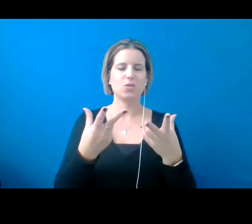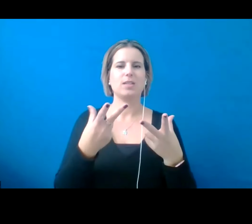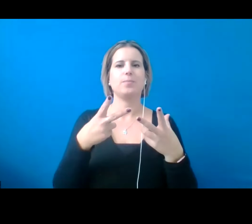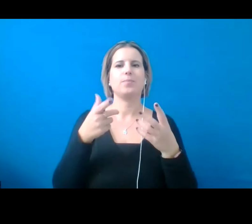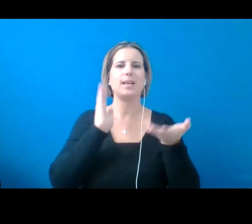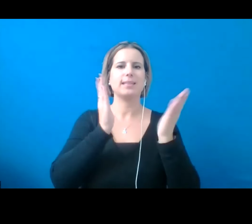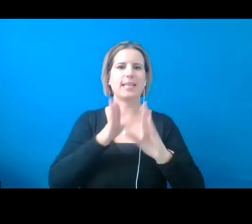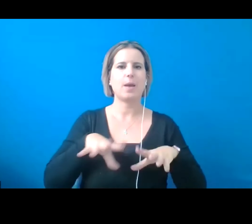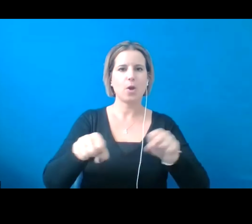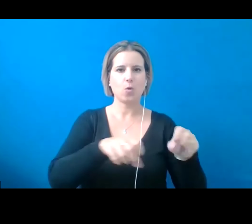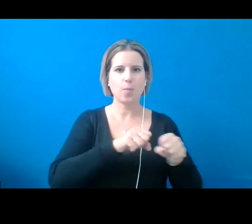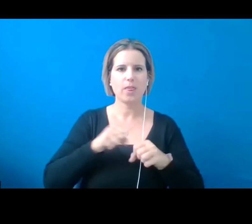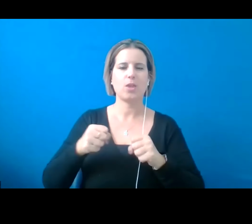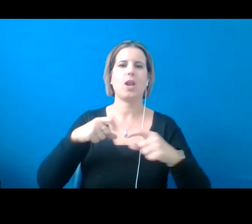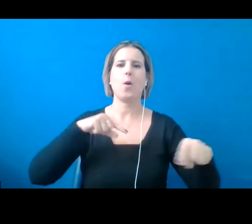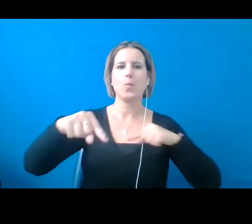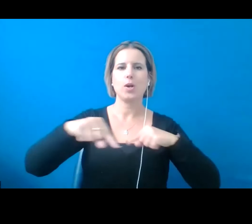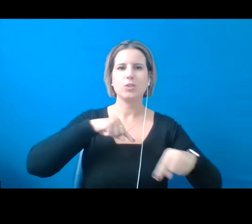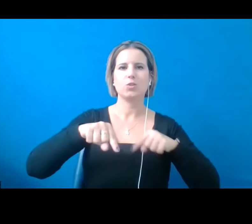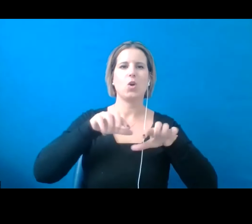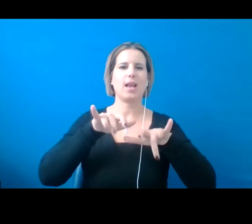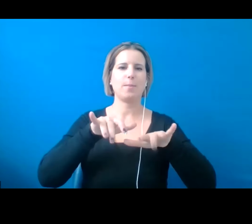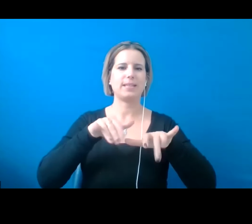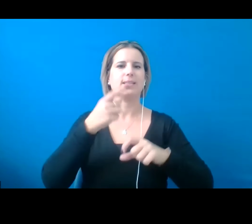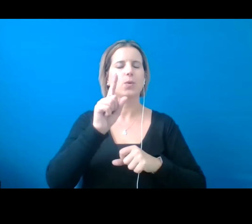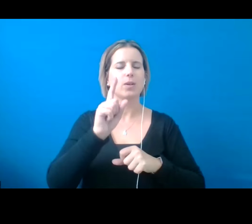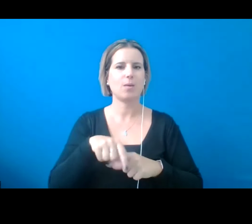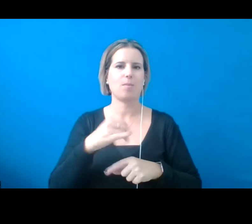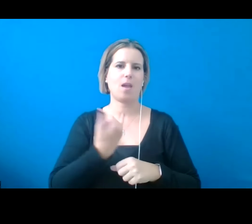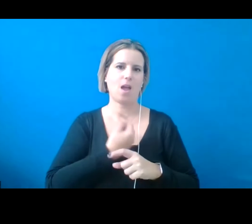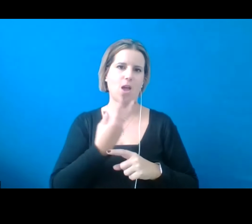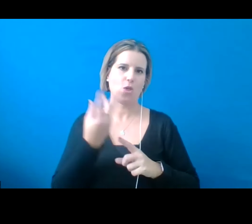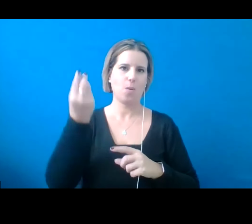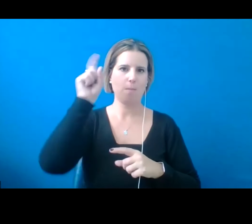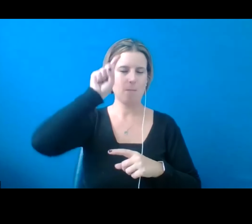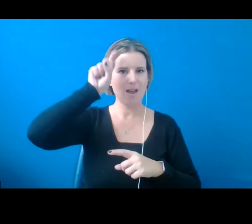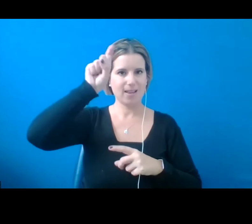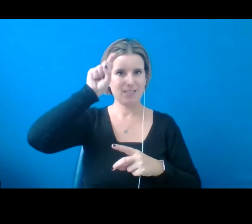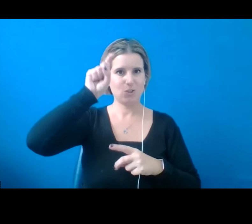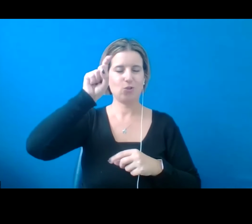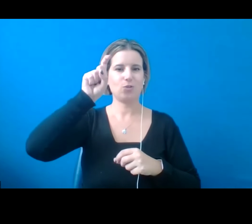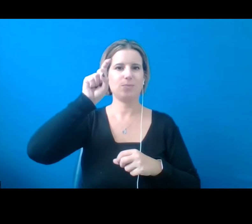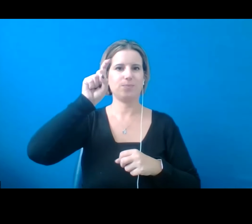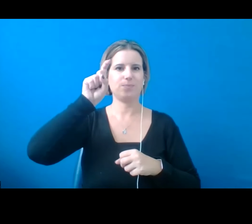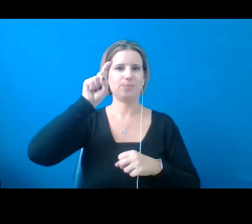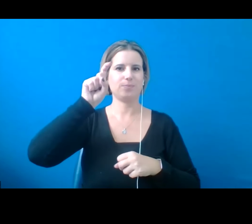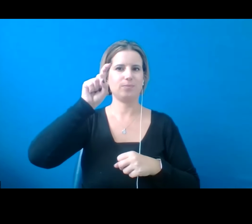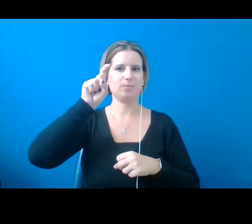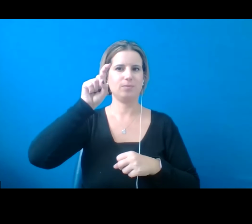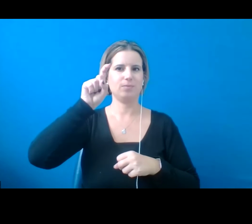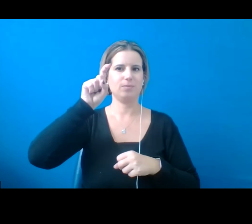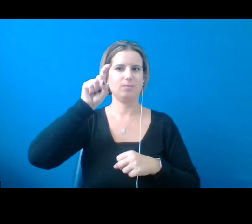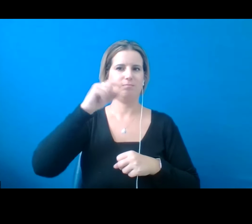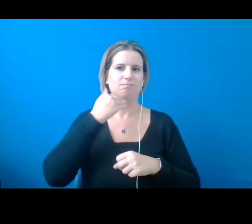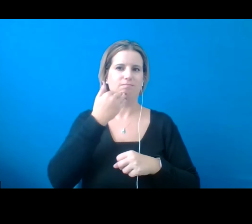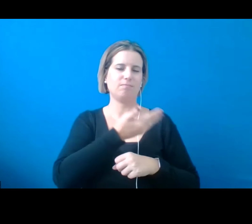y monitora administrativo y también contamos con dos maestros que pues en alguna de